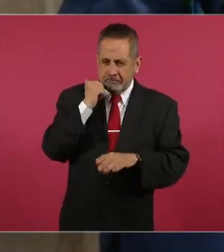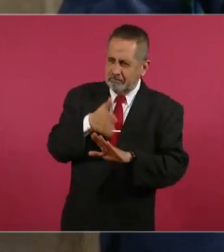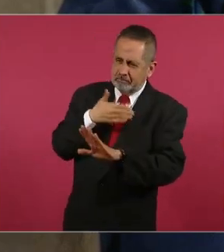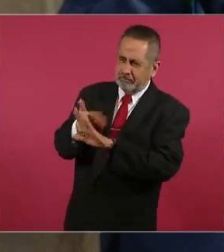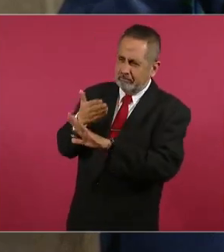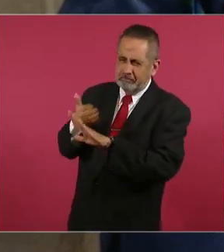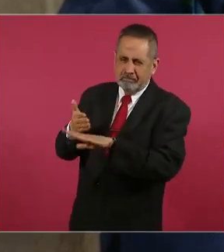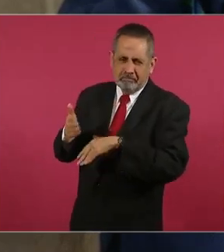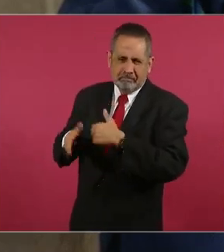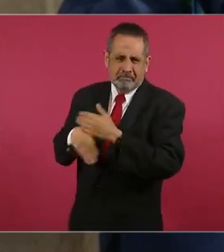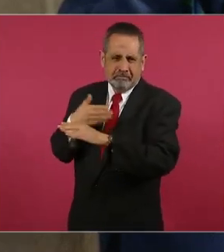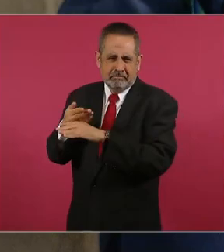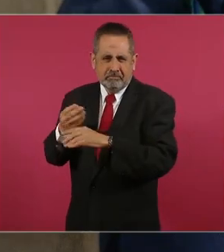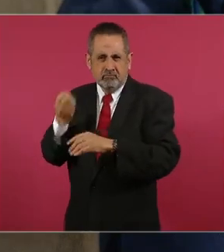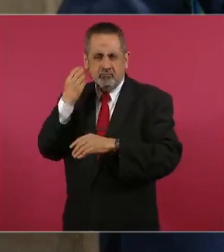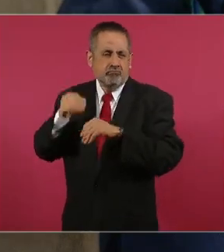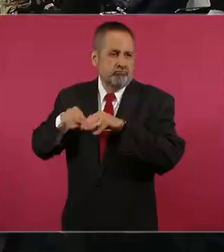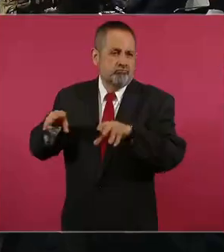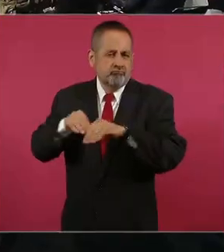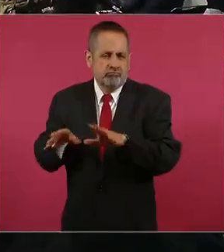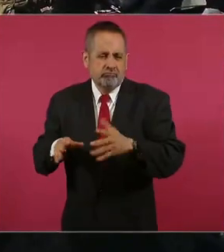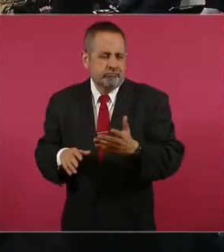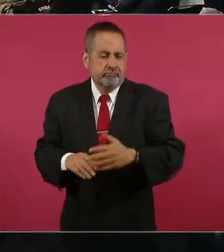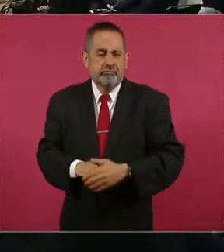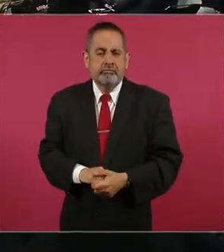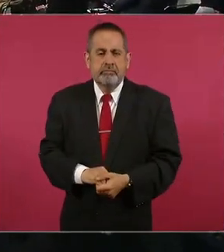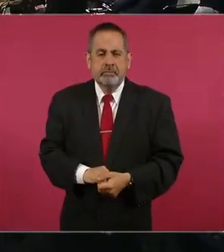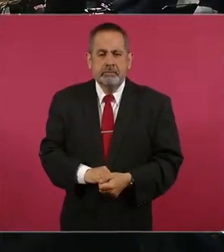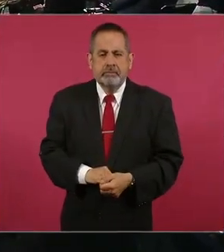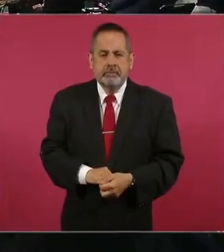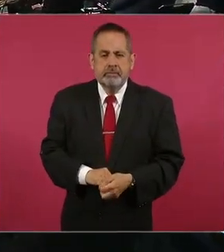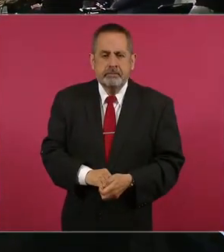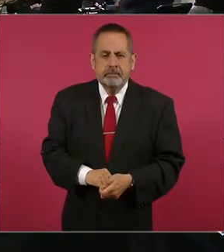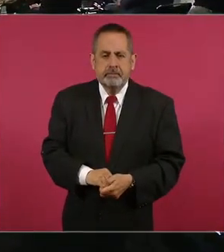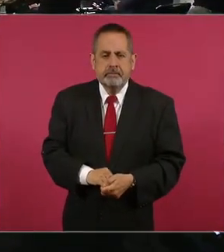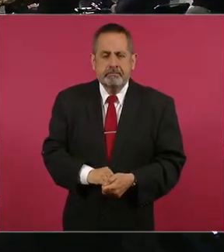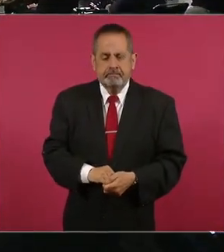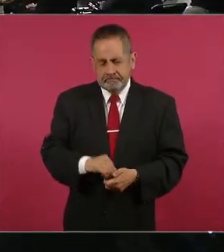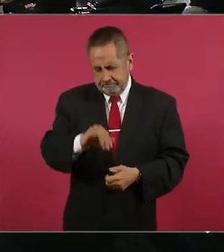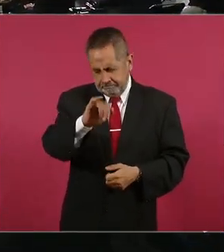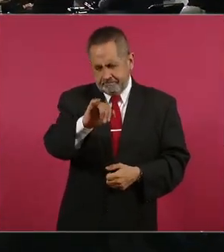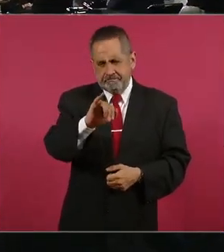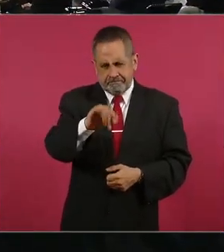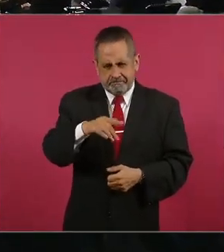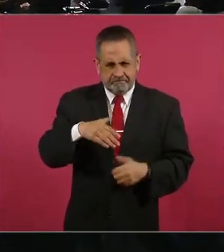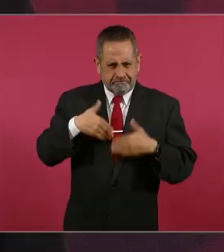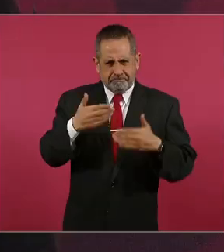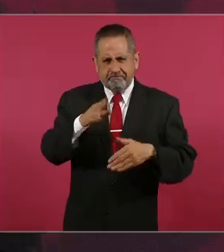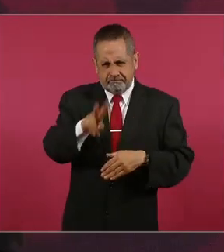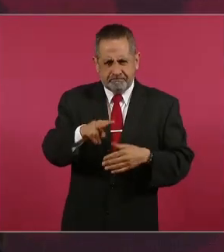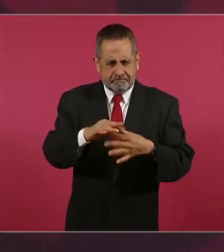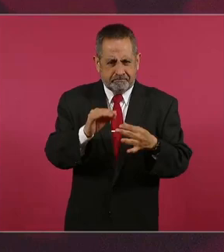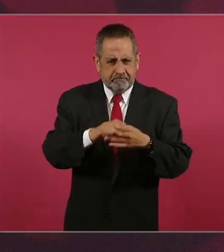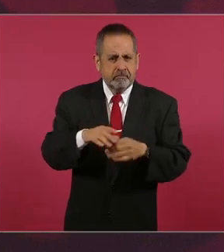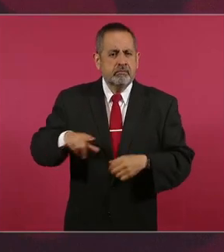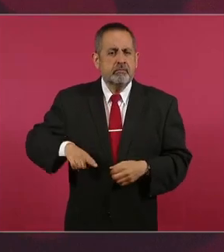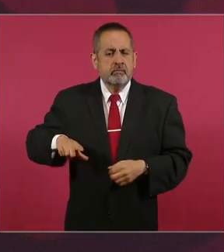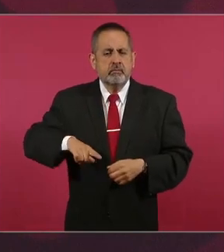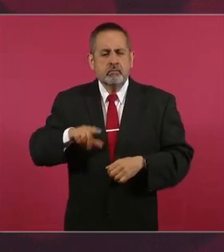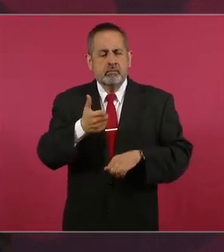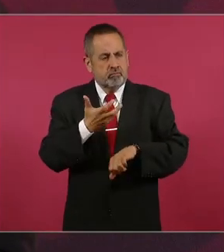conferencia matutina, que es su principal foro. Sí, porque nosotros le hemos planteado esto al gobierno de Estados